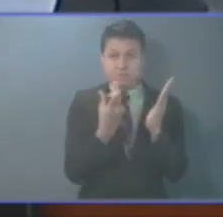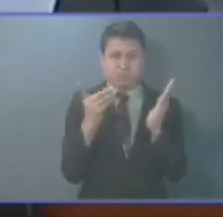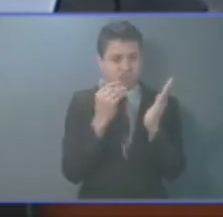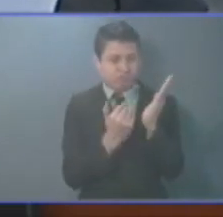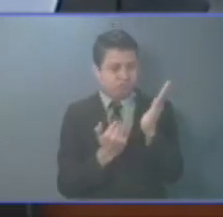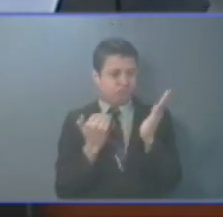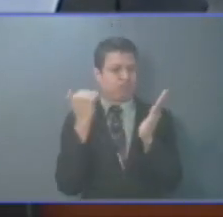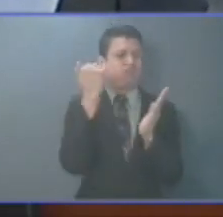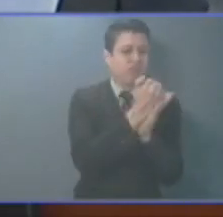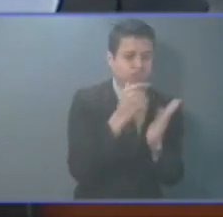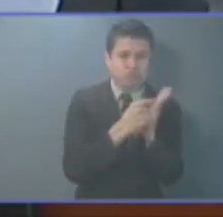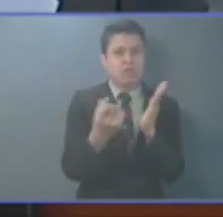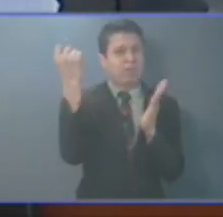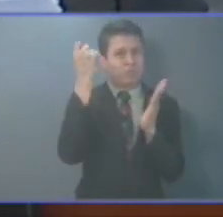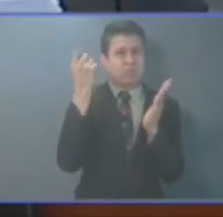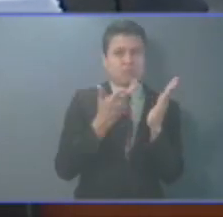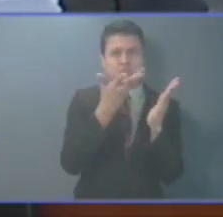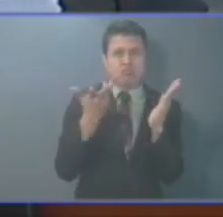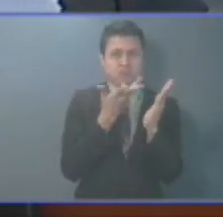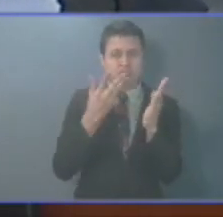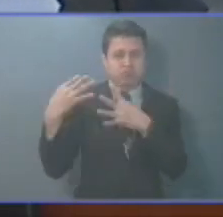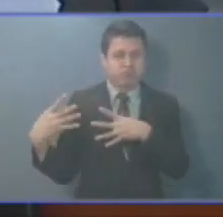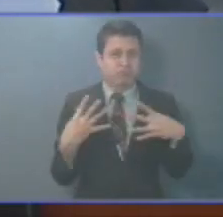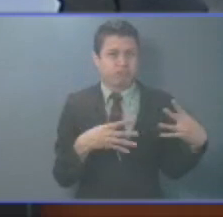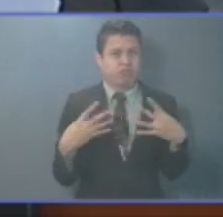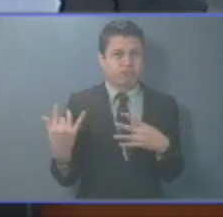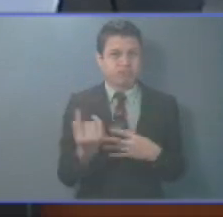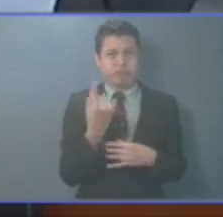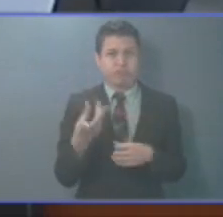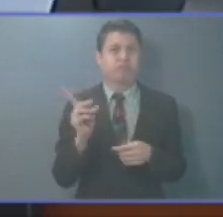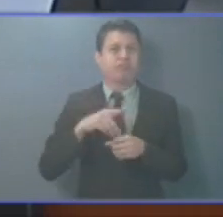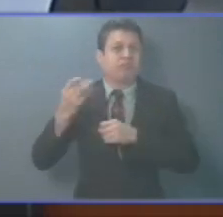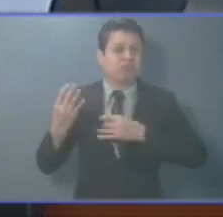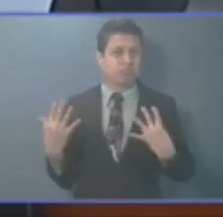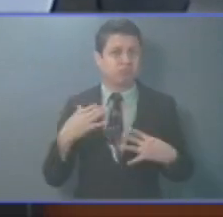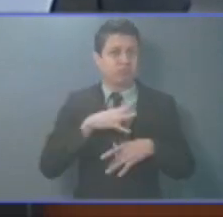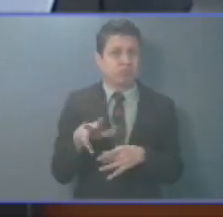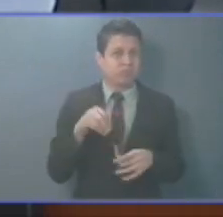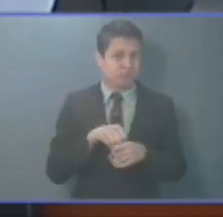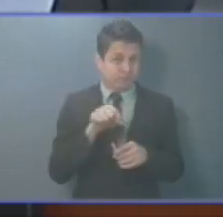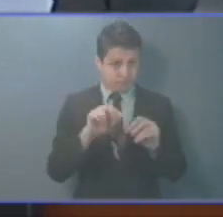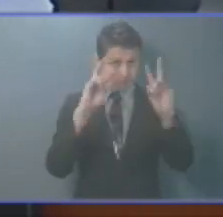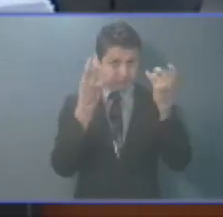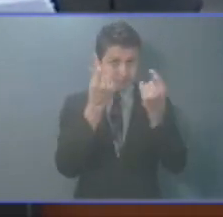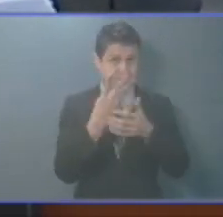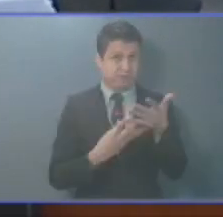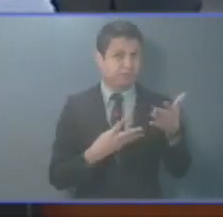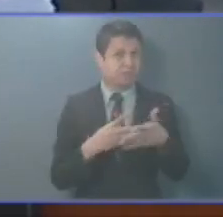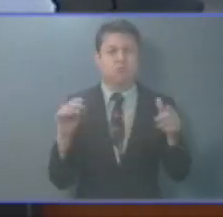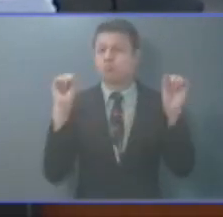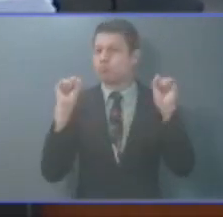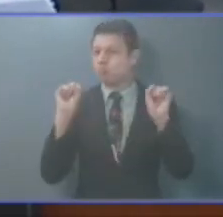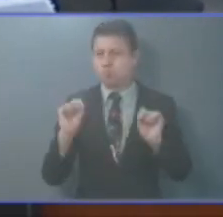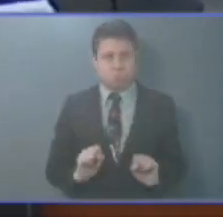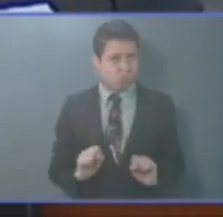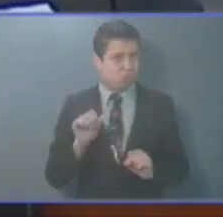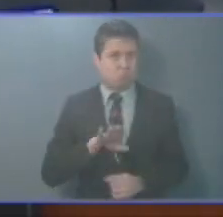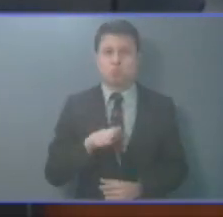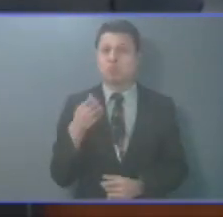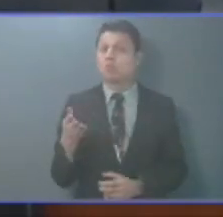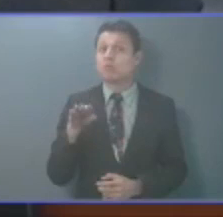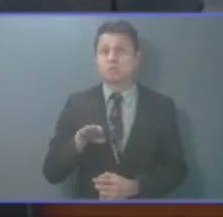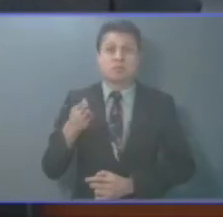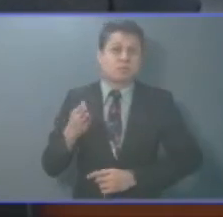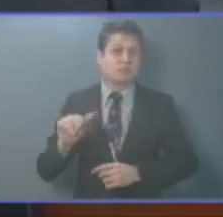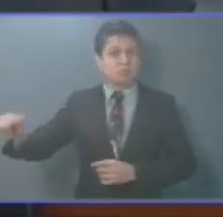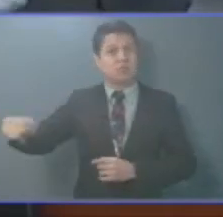participación amplia y activa de las personas con discapacidad. Dicha asignación no podrá ser